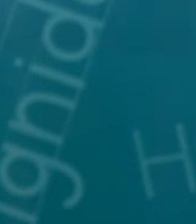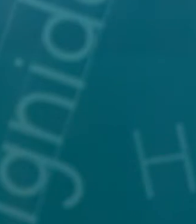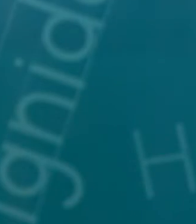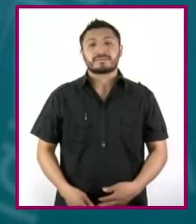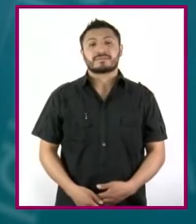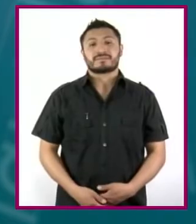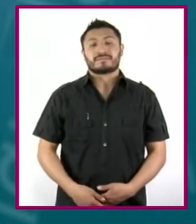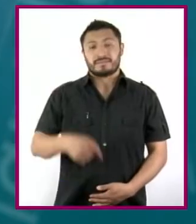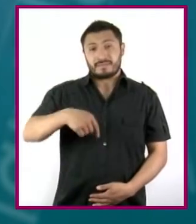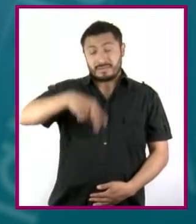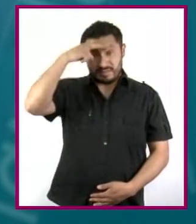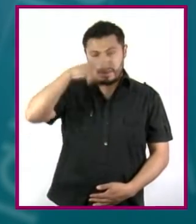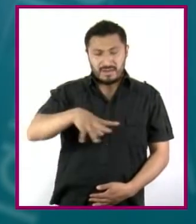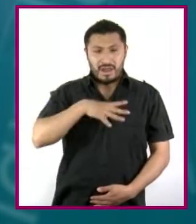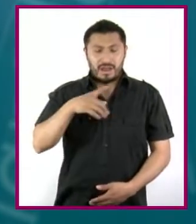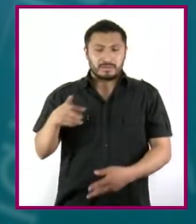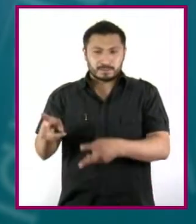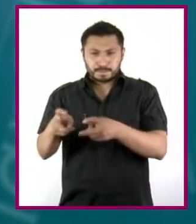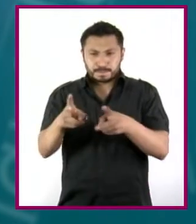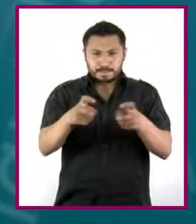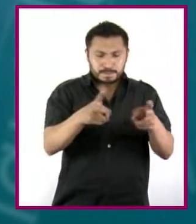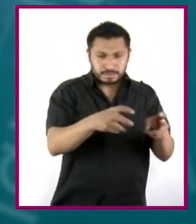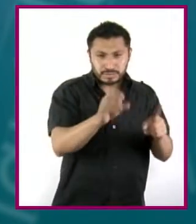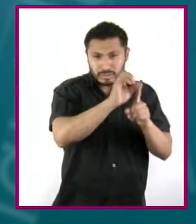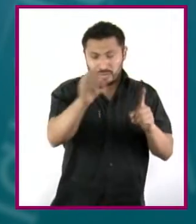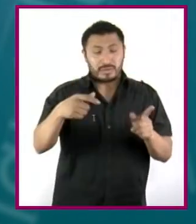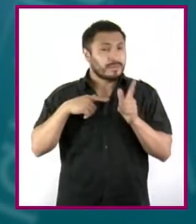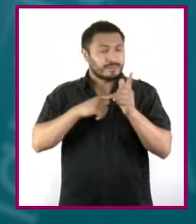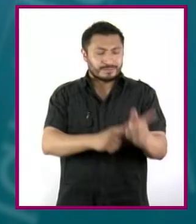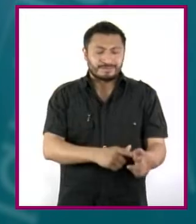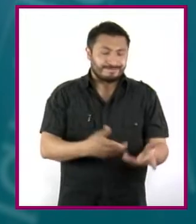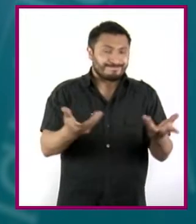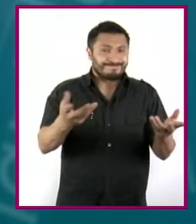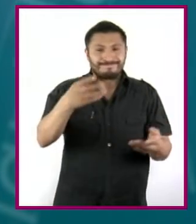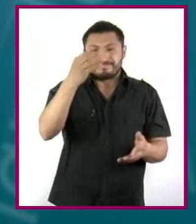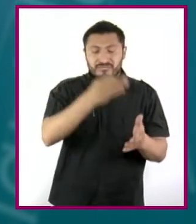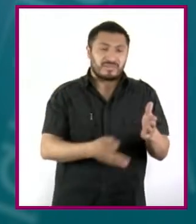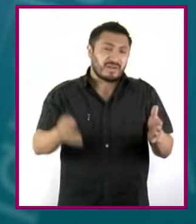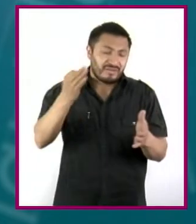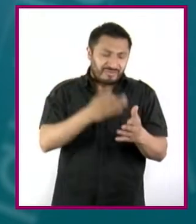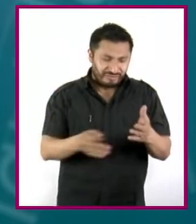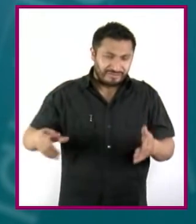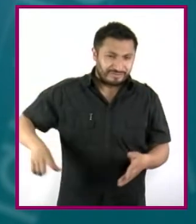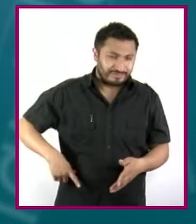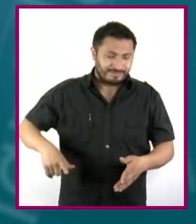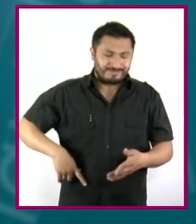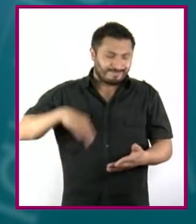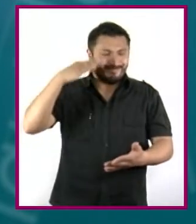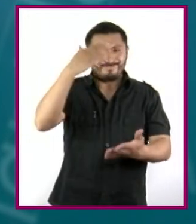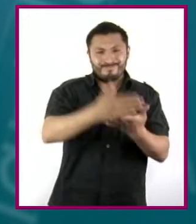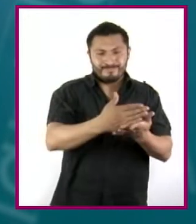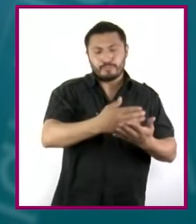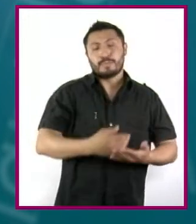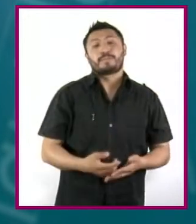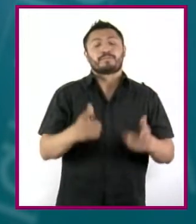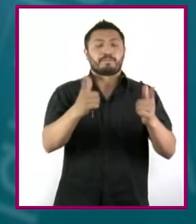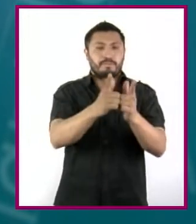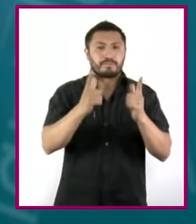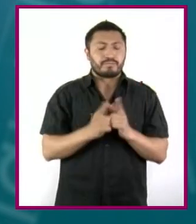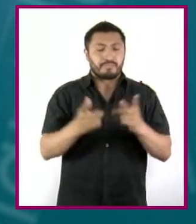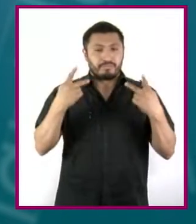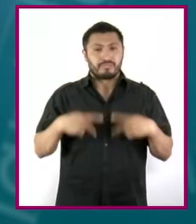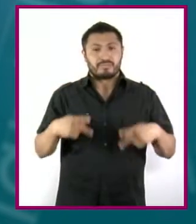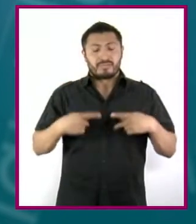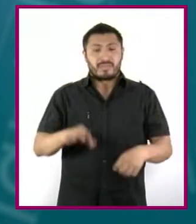En México, el crimen organizado sigue sus operaciones y no han sido suficientes los esfuerzos para detener sus acciones. Los grupos ciudadanos